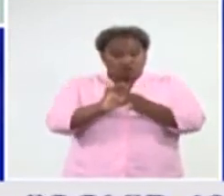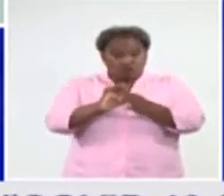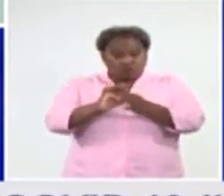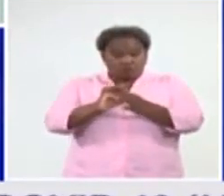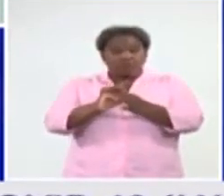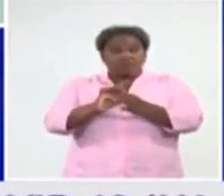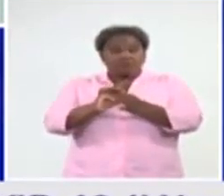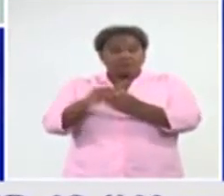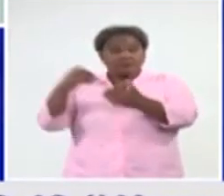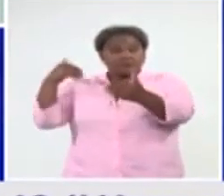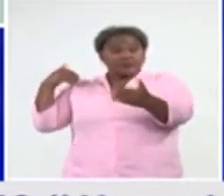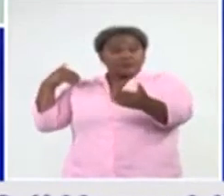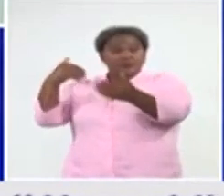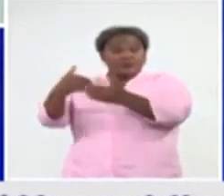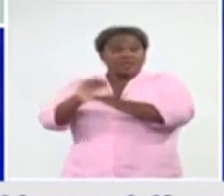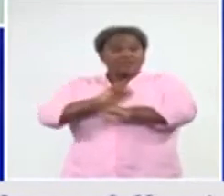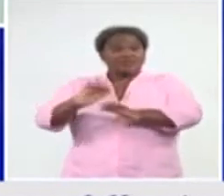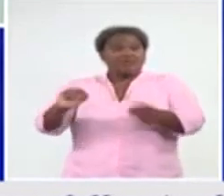se han confirmado